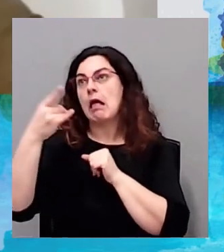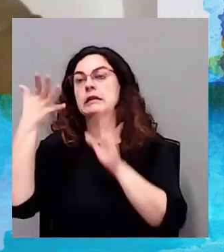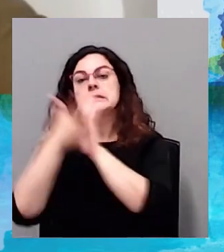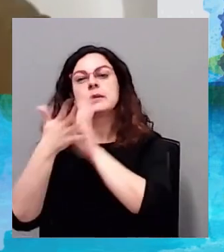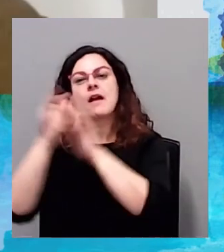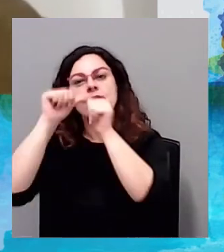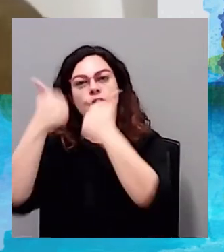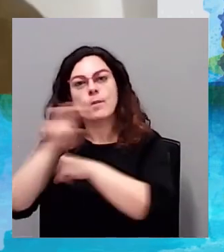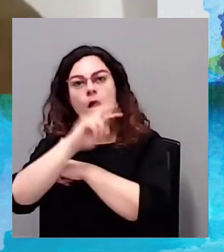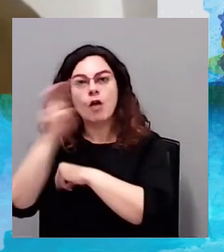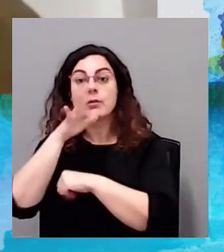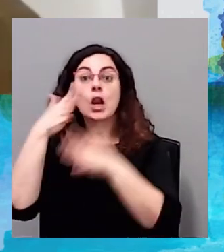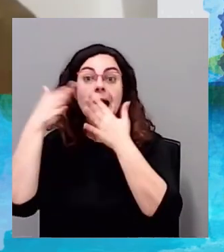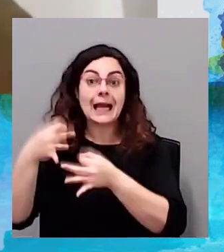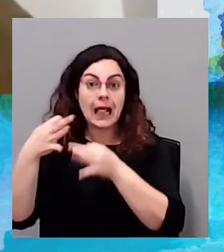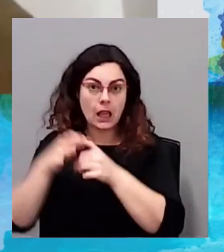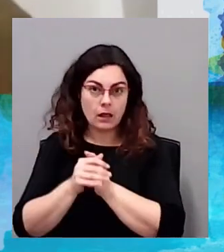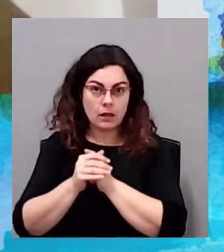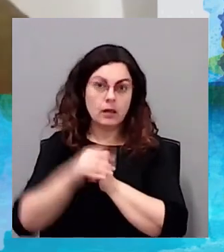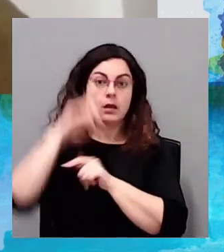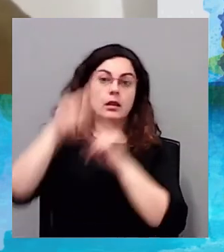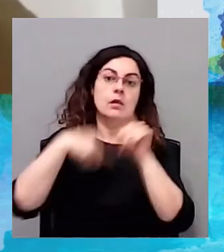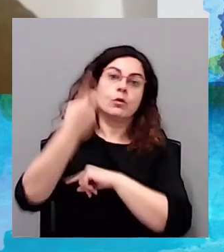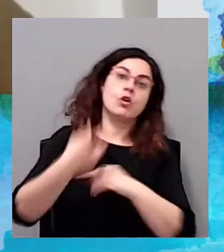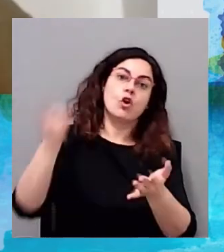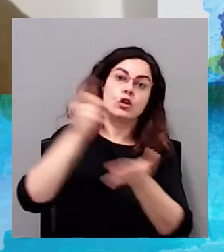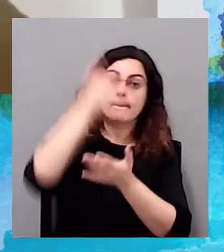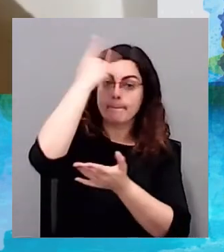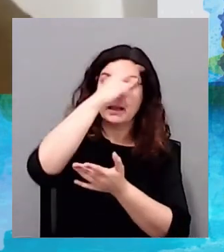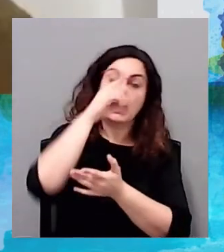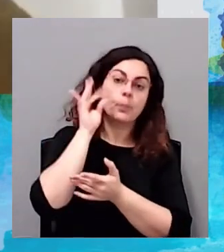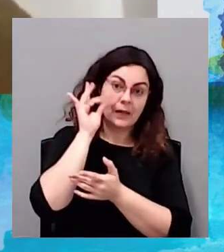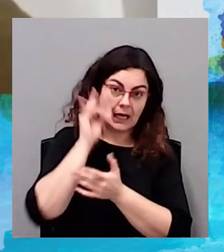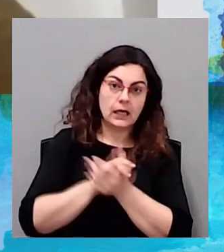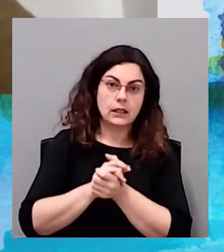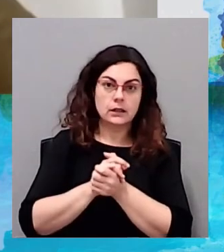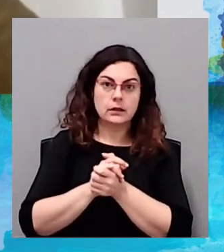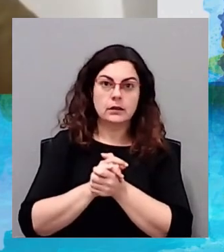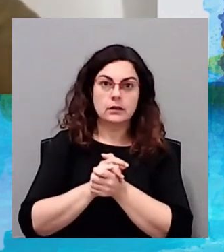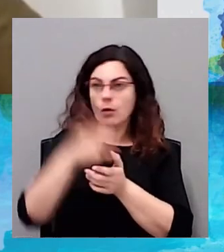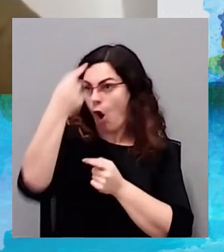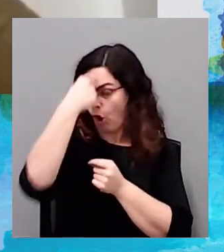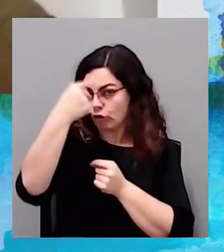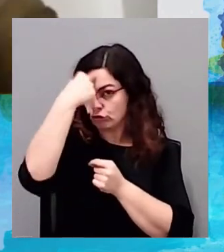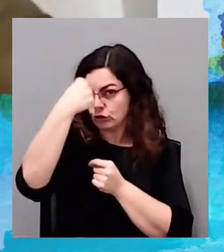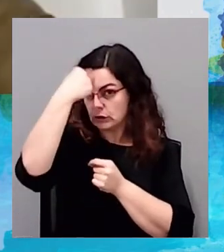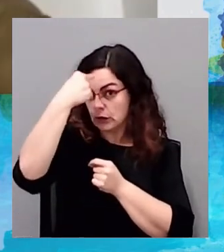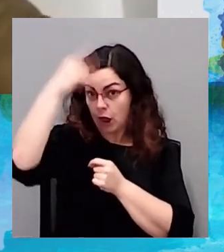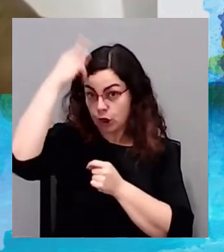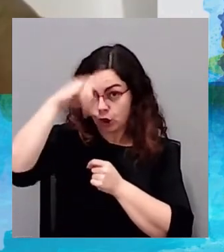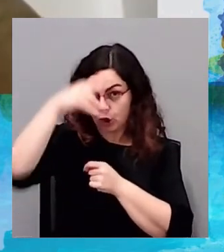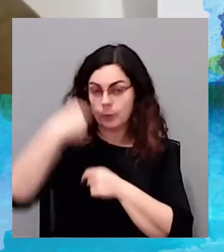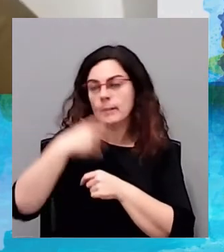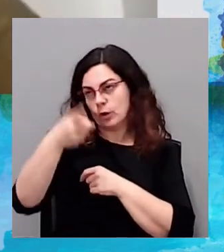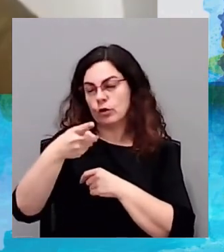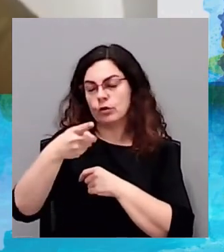más realista, y luego la vuelta a el toro de Picasso, que por cierto estaba obsesionado con este toro, con este